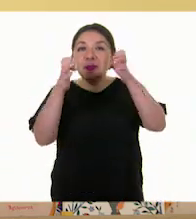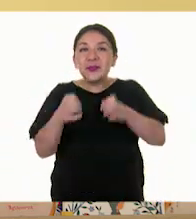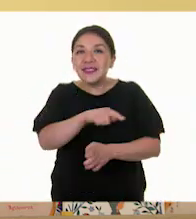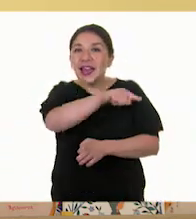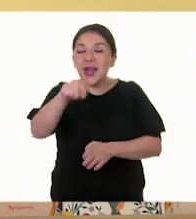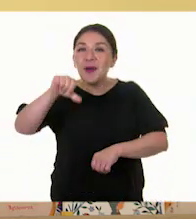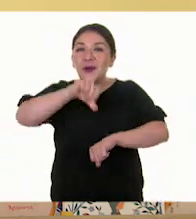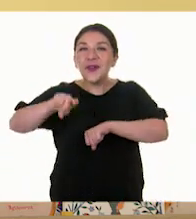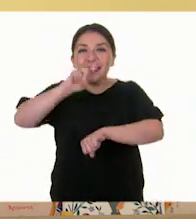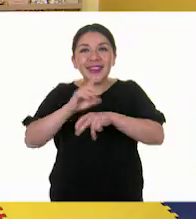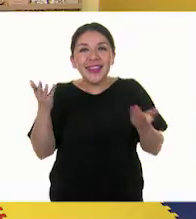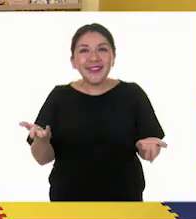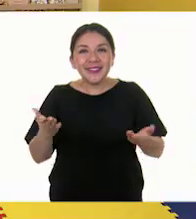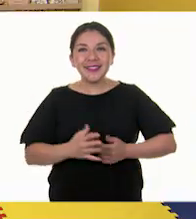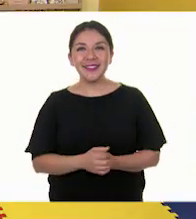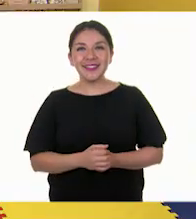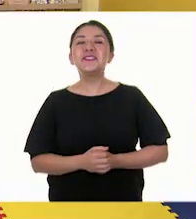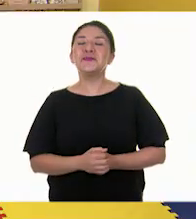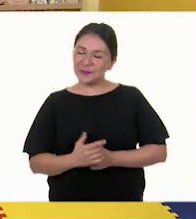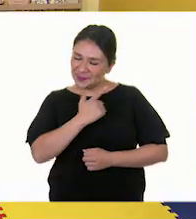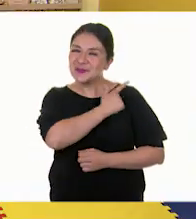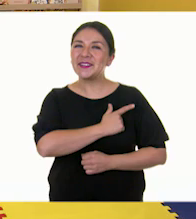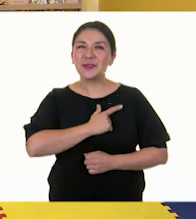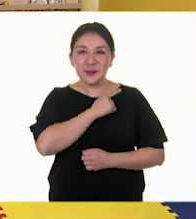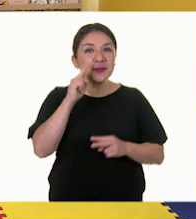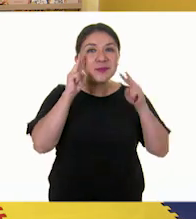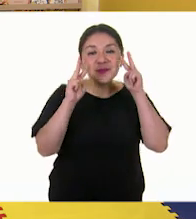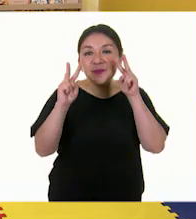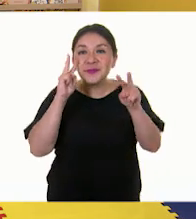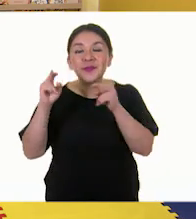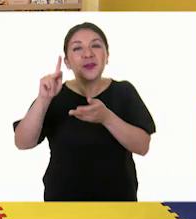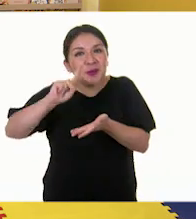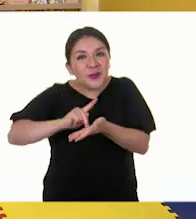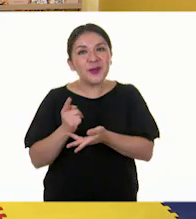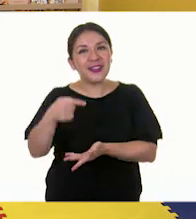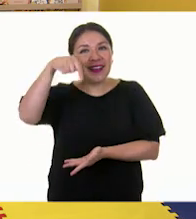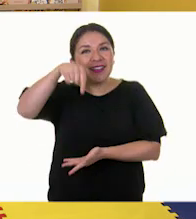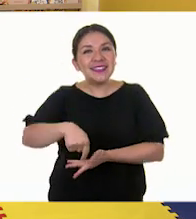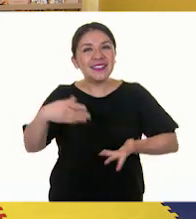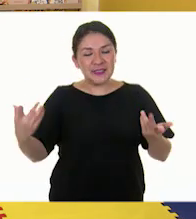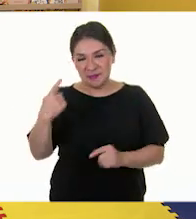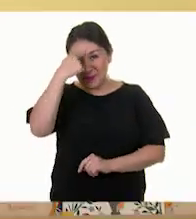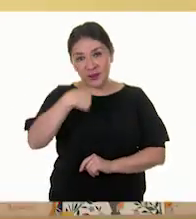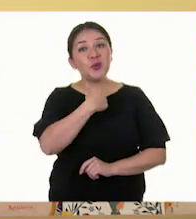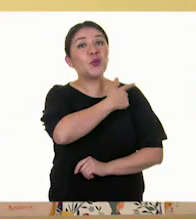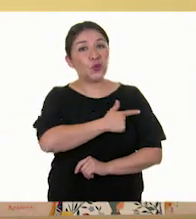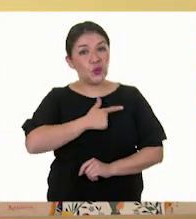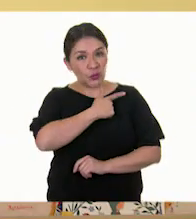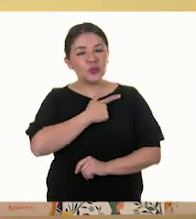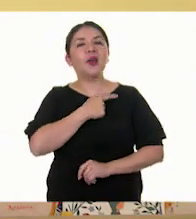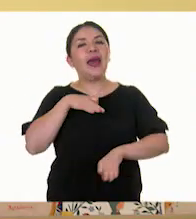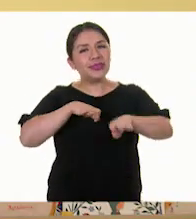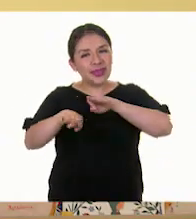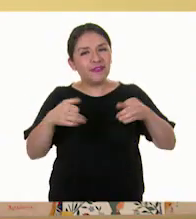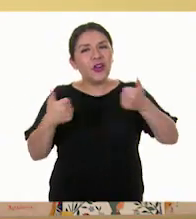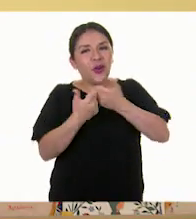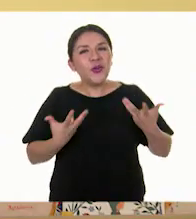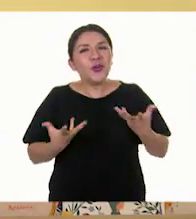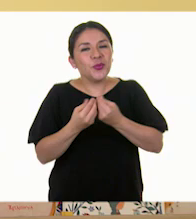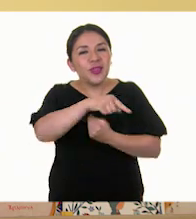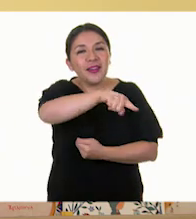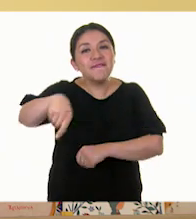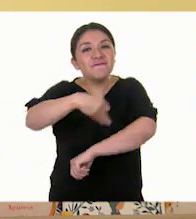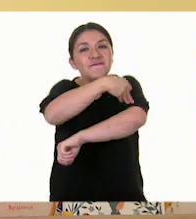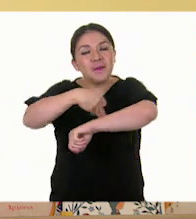¿cómo se encuentran el día de hoy? Qué gusto verlas y verlos de nuevo. Es un gusto colaborar con ustedes y con todas las